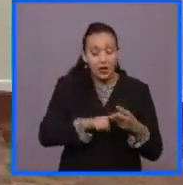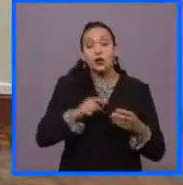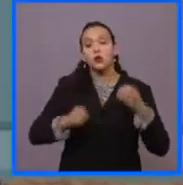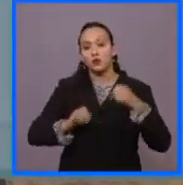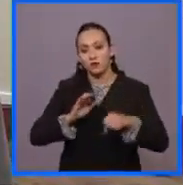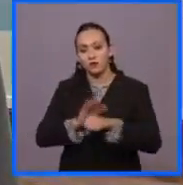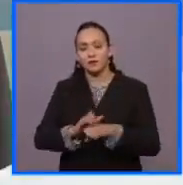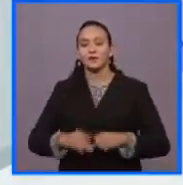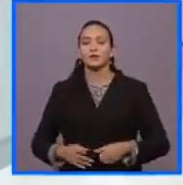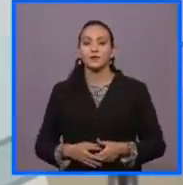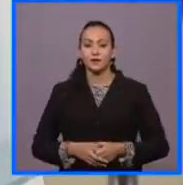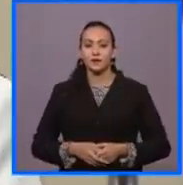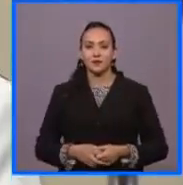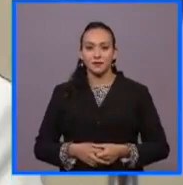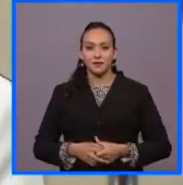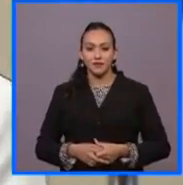amparo.